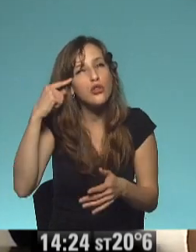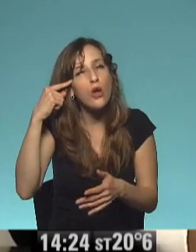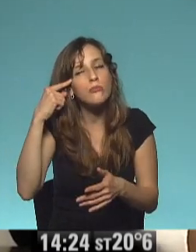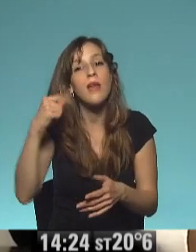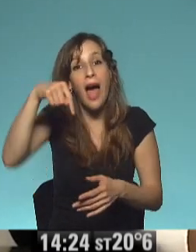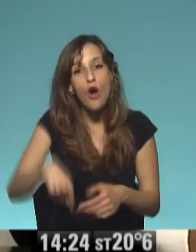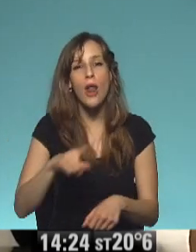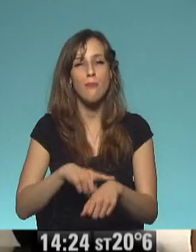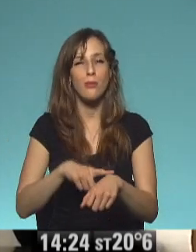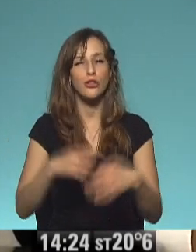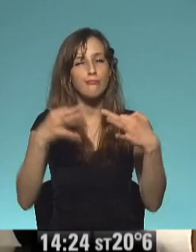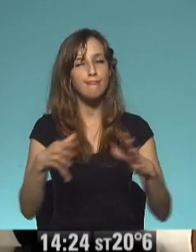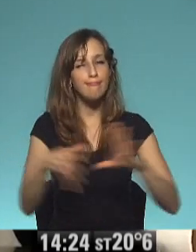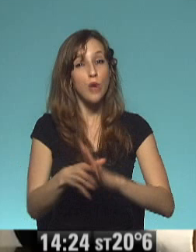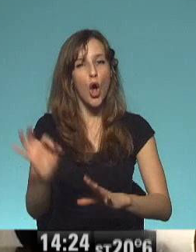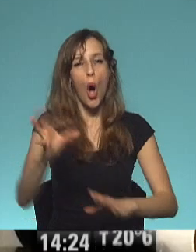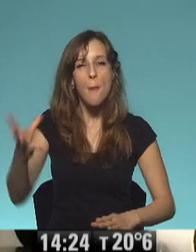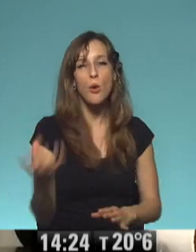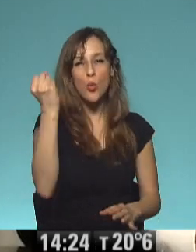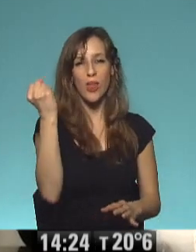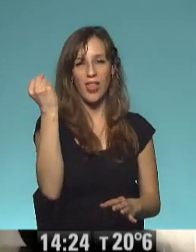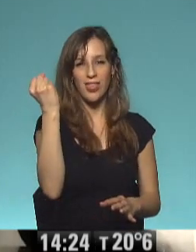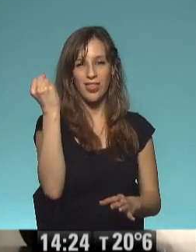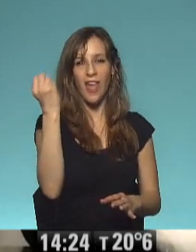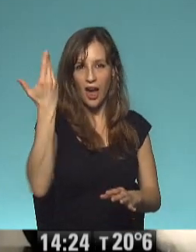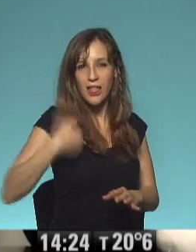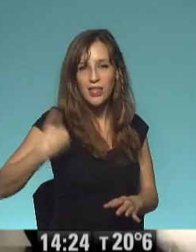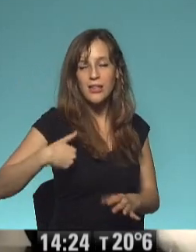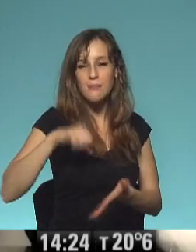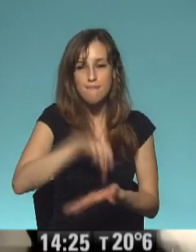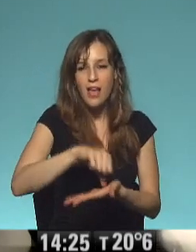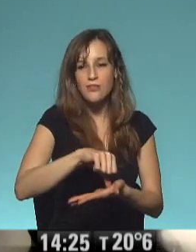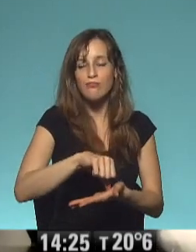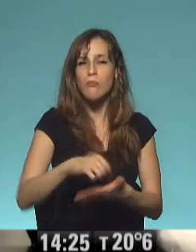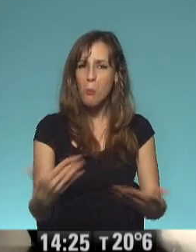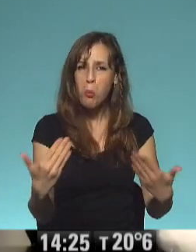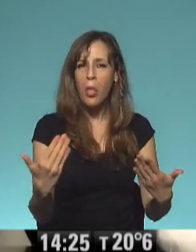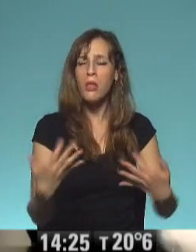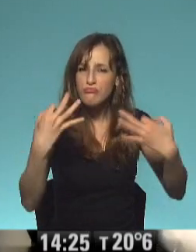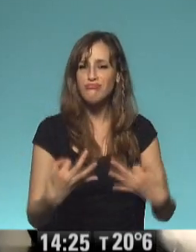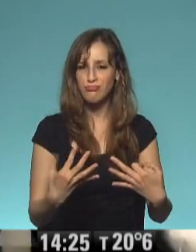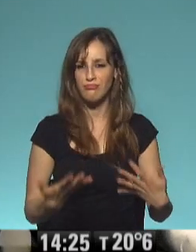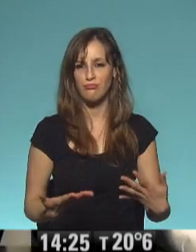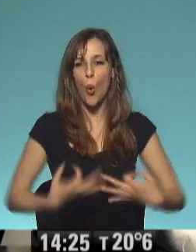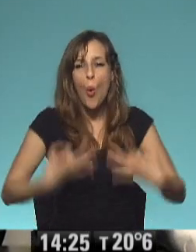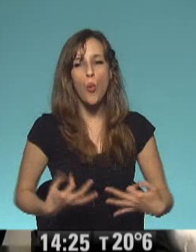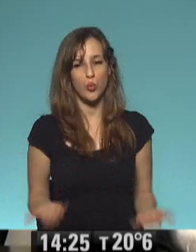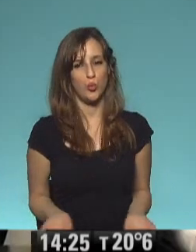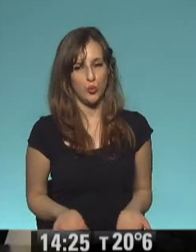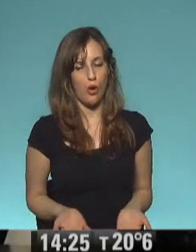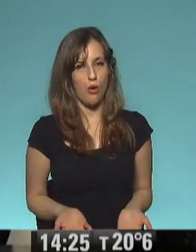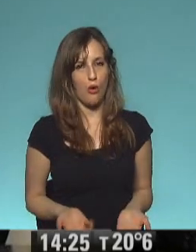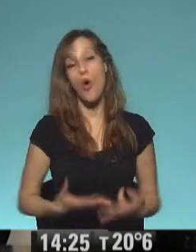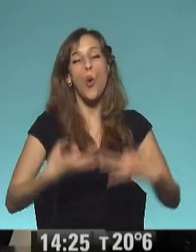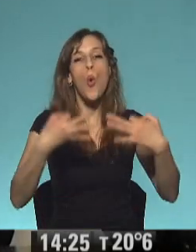país. Más justo, simplemente eso, más justo. Más justo es que todos tengan